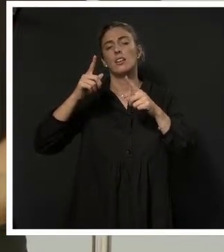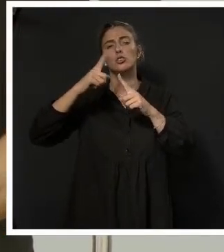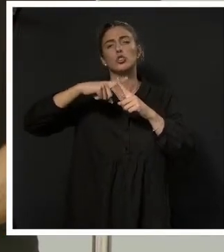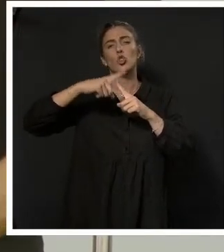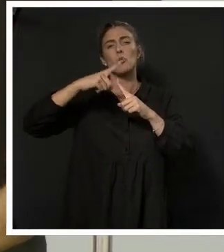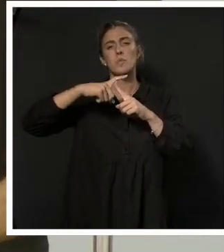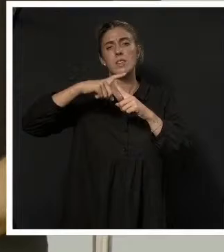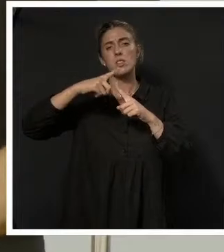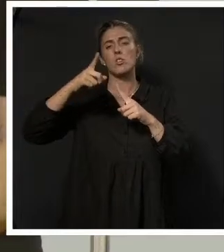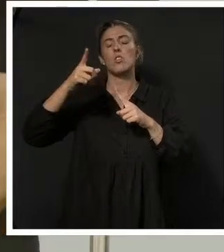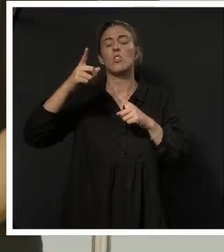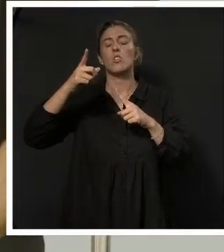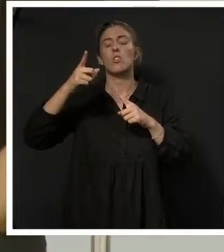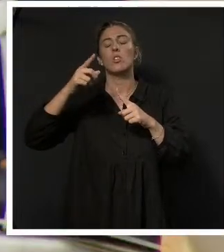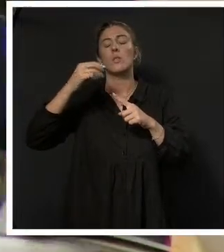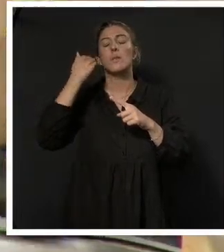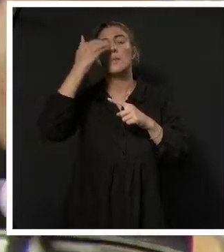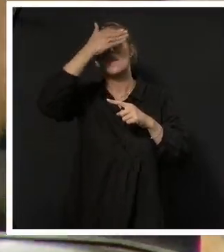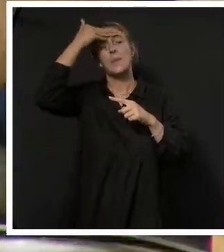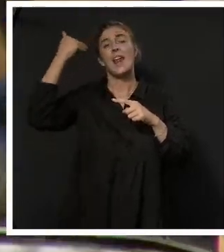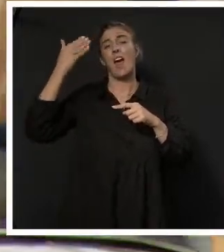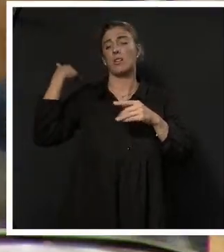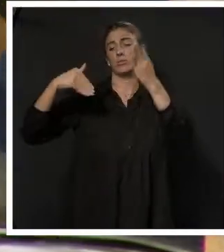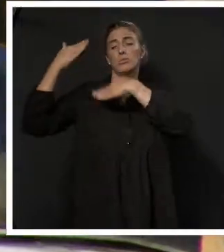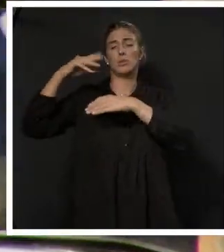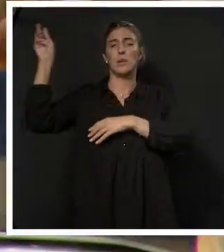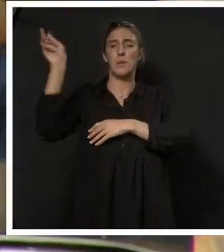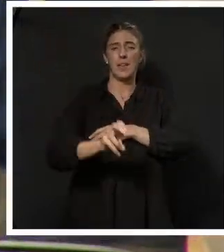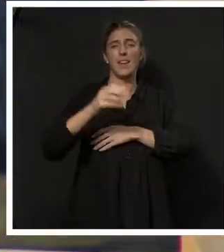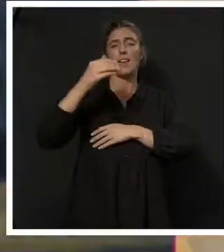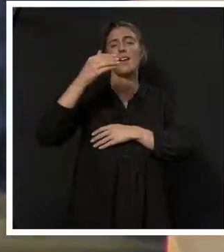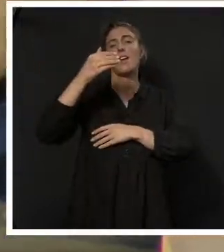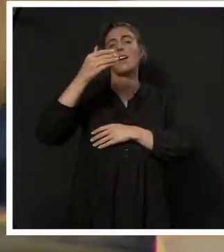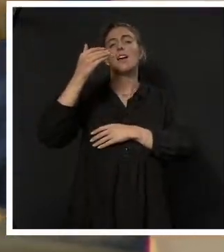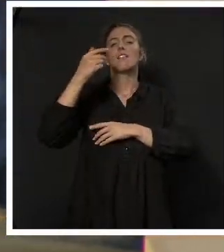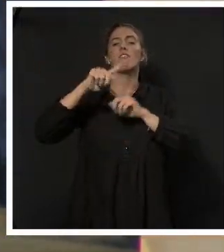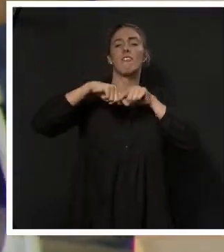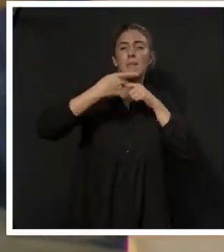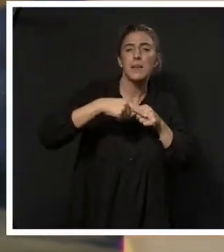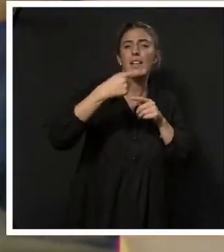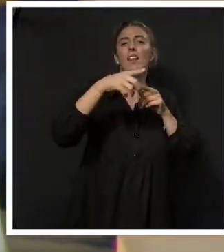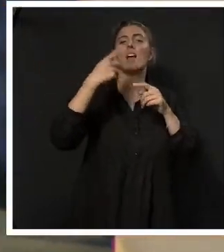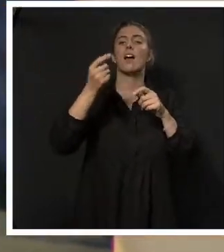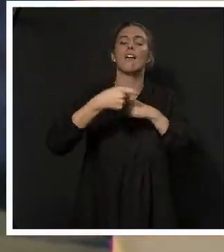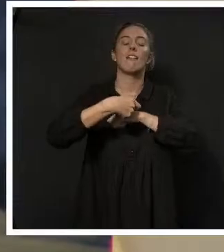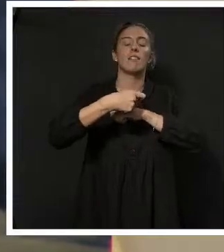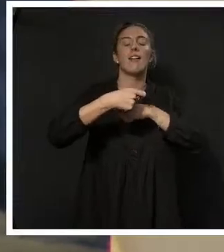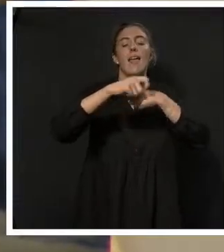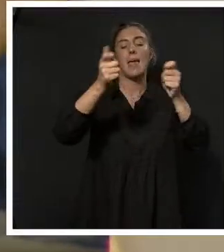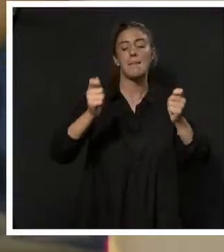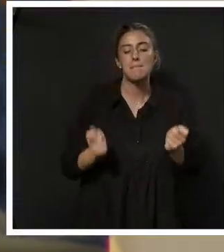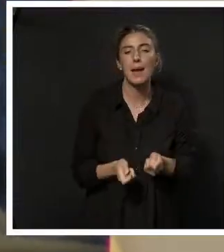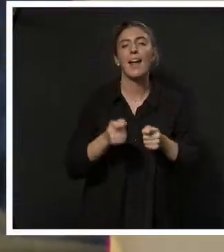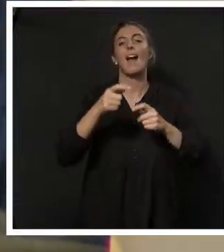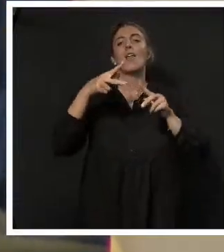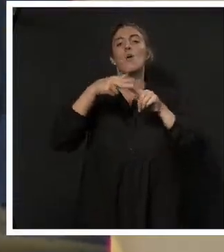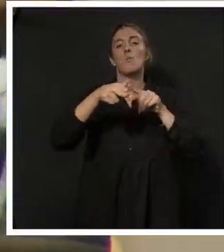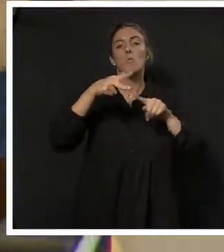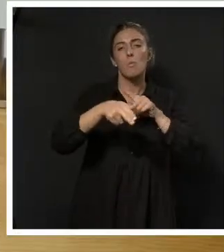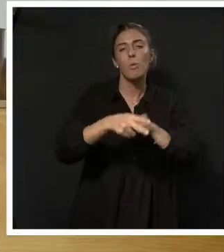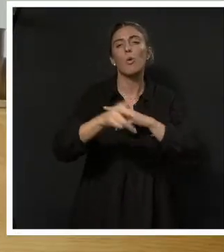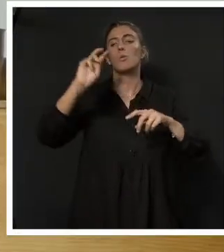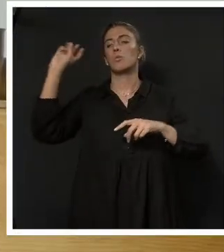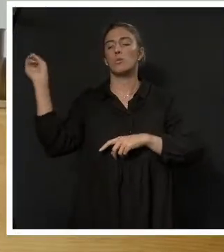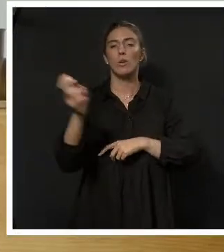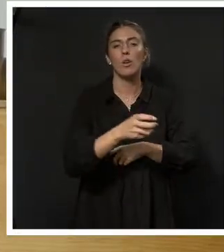no fisemos una carta muy sincera que fala de Galicia desenvanada te es culpa feira incluso las empanadillas